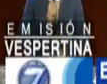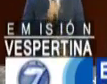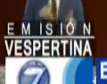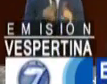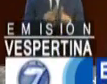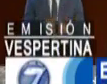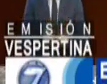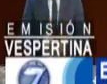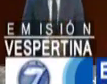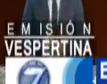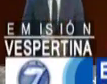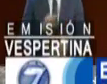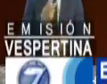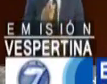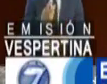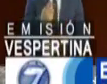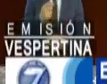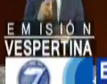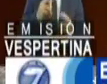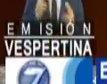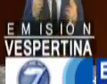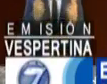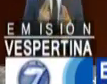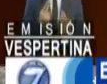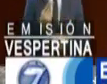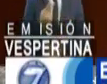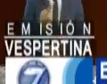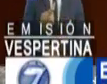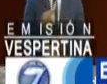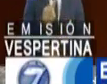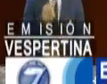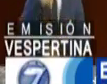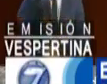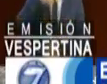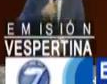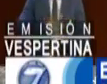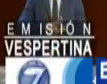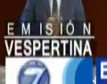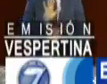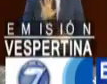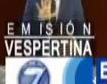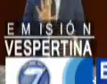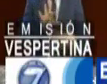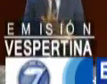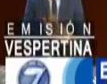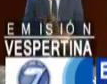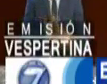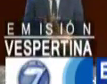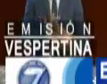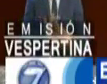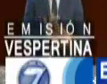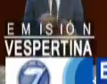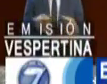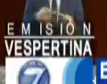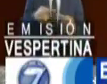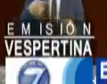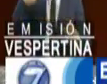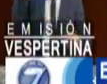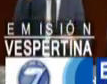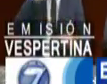relaciones entre nuestros países sean fortalecidas como jamás en la historia ha sido.